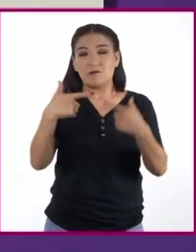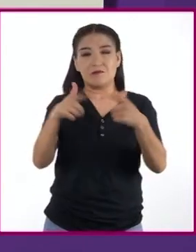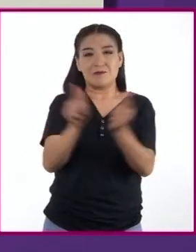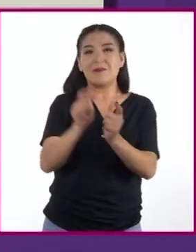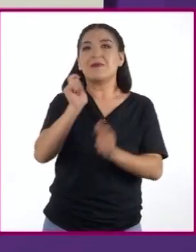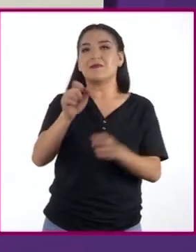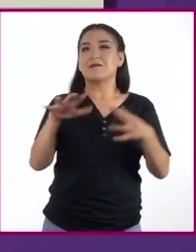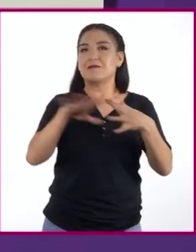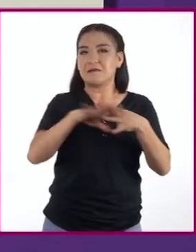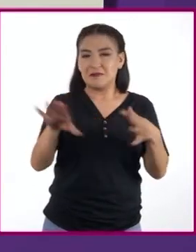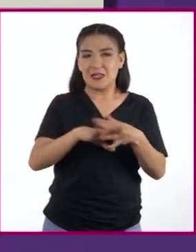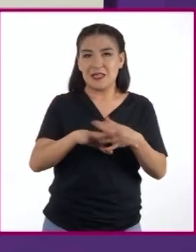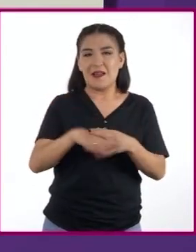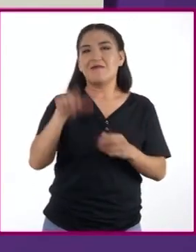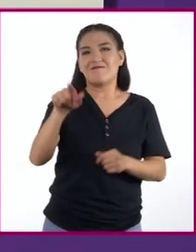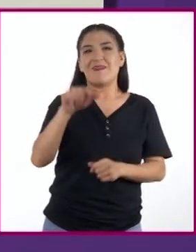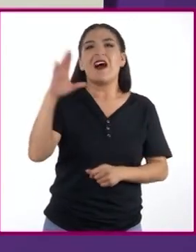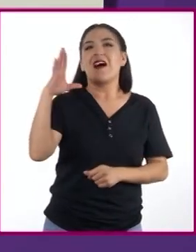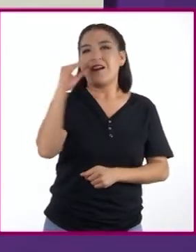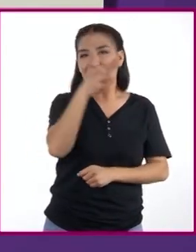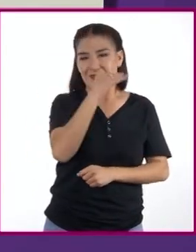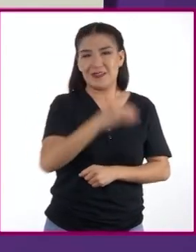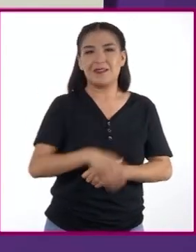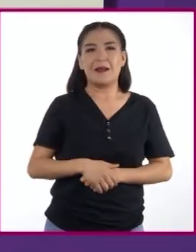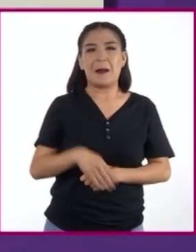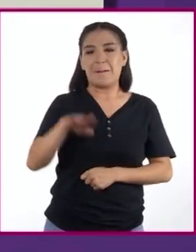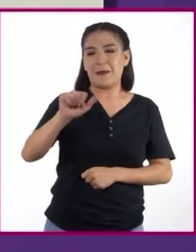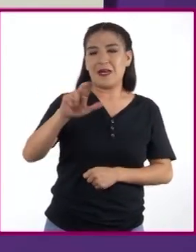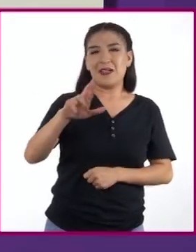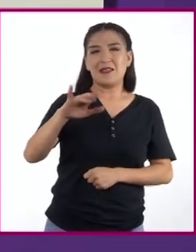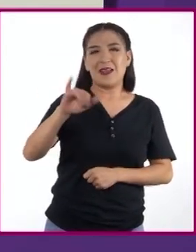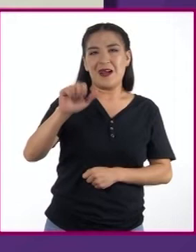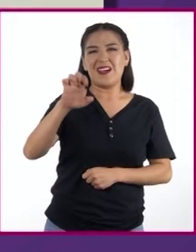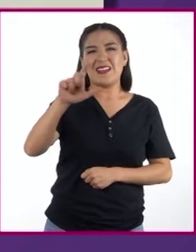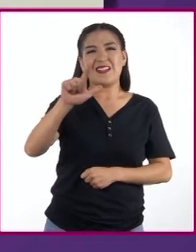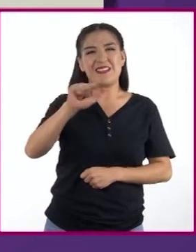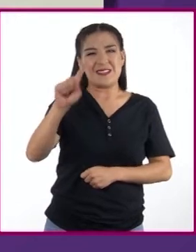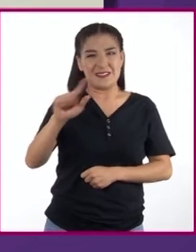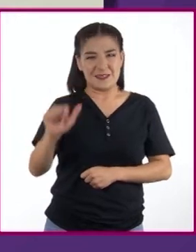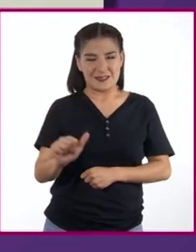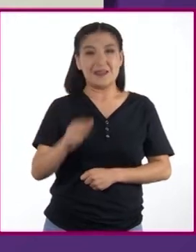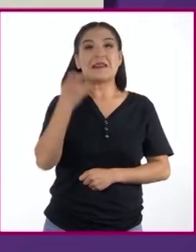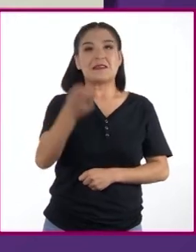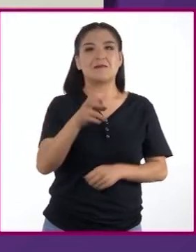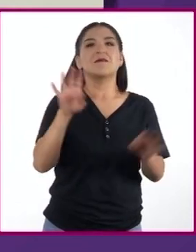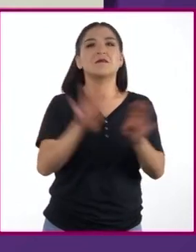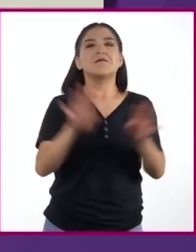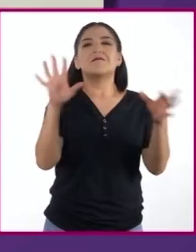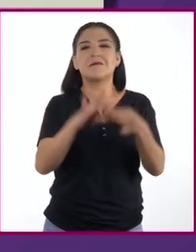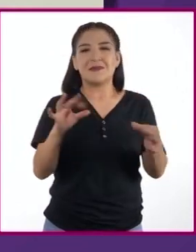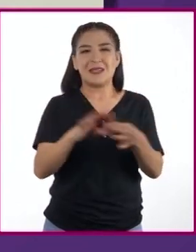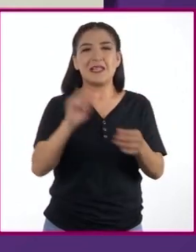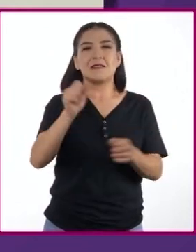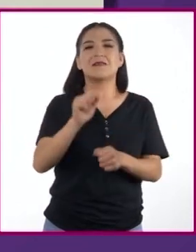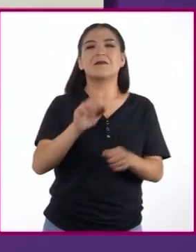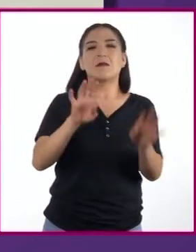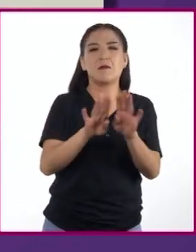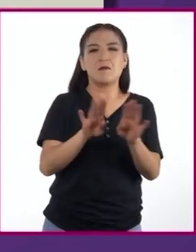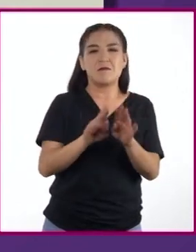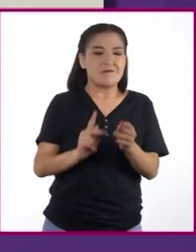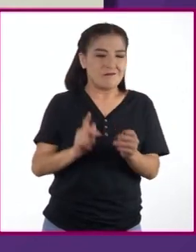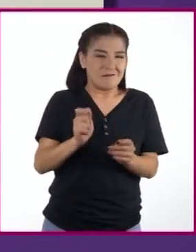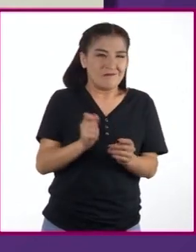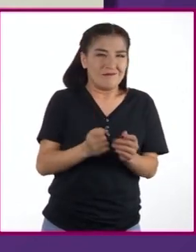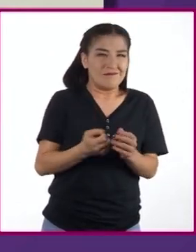inmigrantes fueron los africanos. María Elisa Velázquez Gutiérrez, en su artículo La raíz africana en